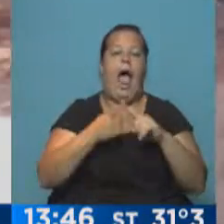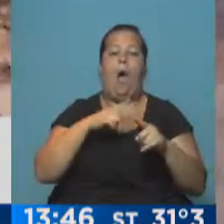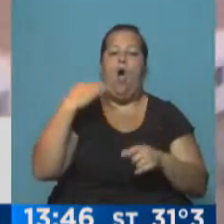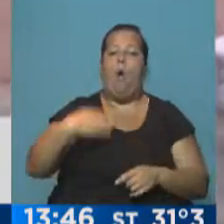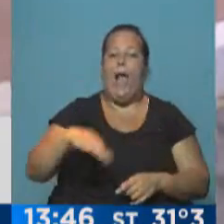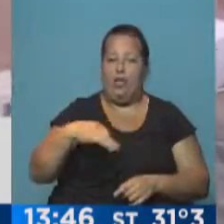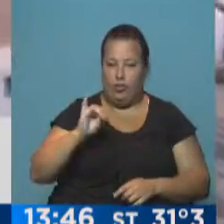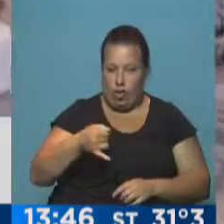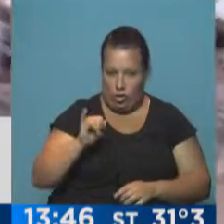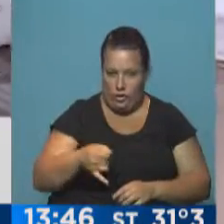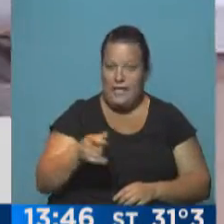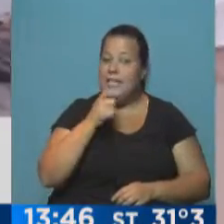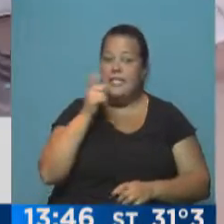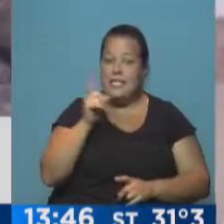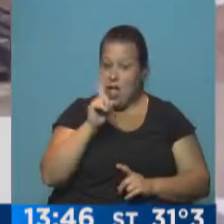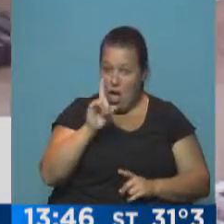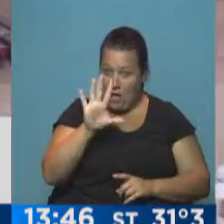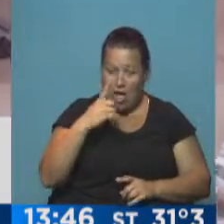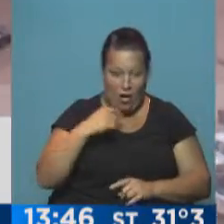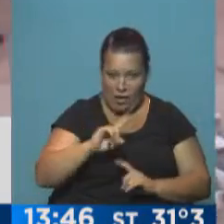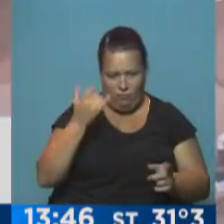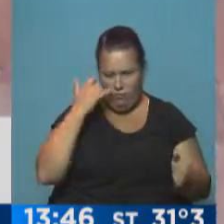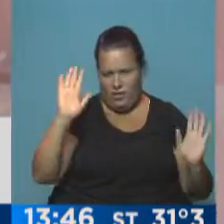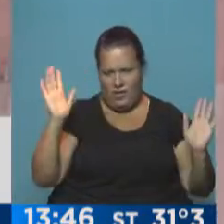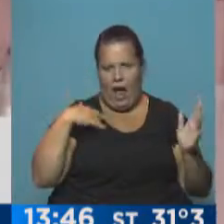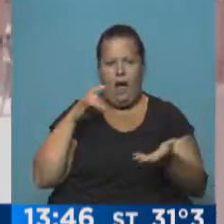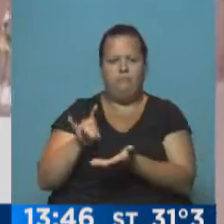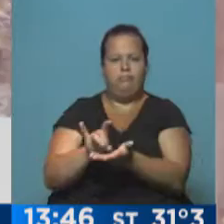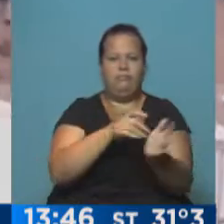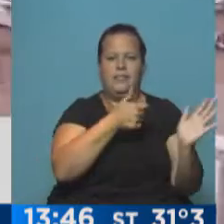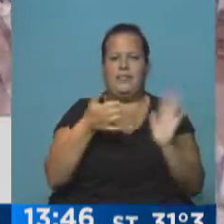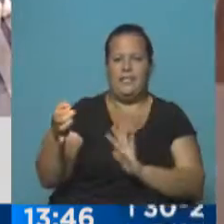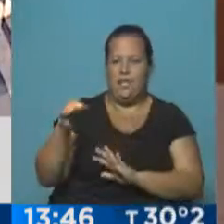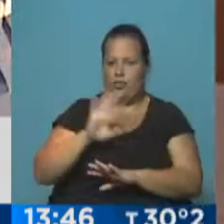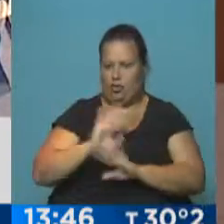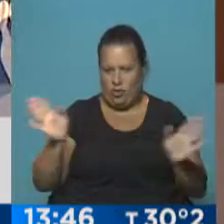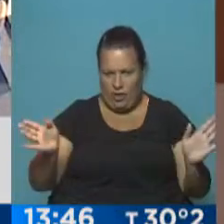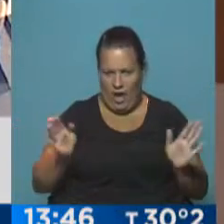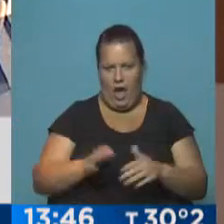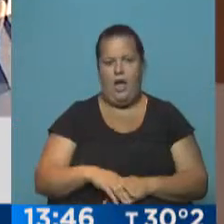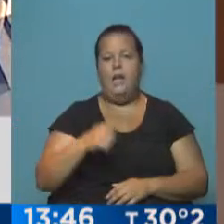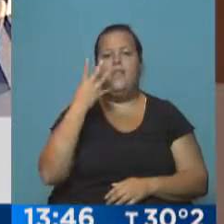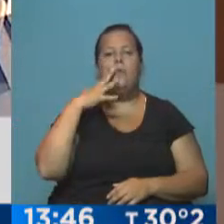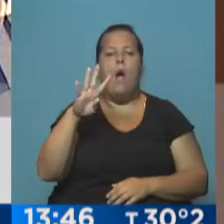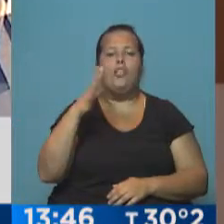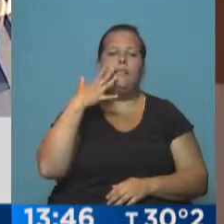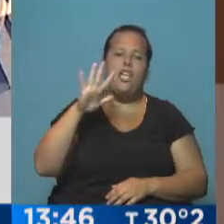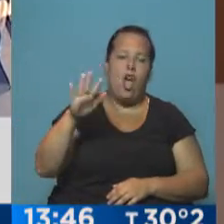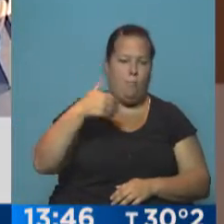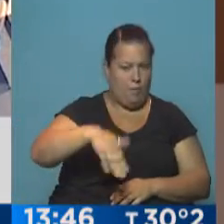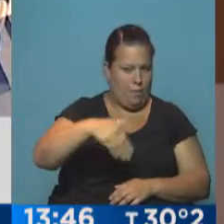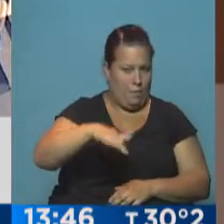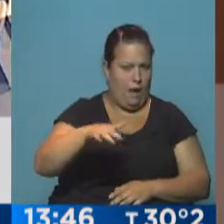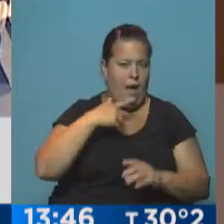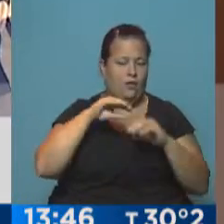obligatoria. Si no se hubiese aceptado esos 5 días, ya estaríamos hablando de los primeros 600 despidos, de los 4.000 a 5.000 que habrían en